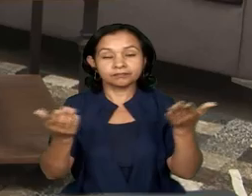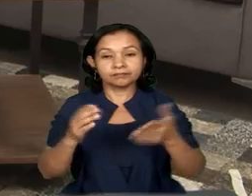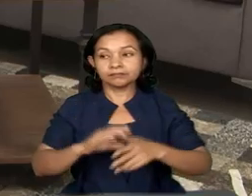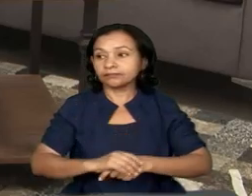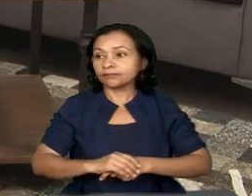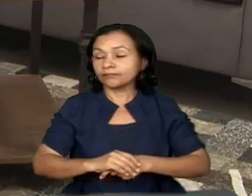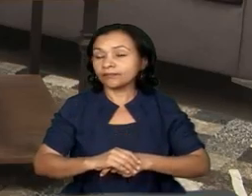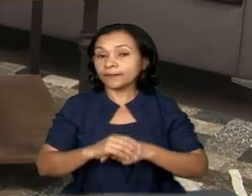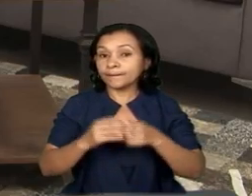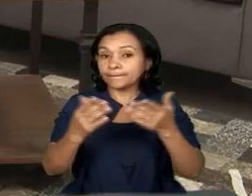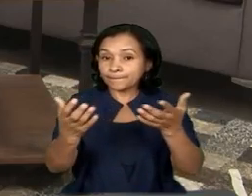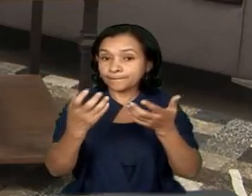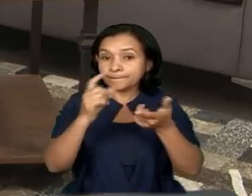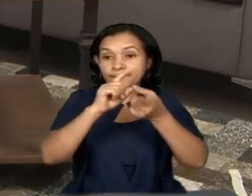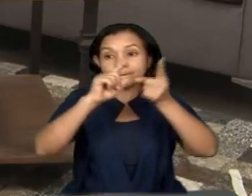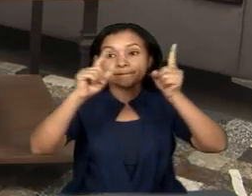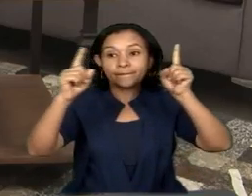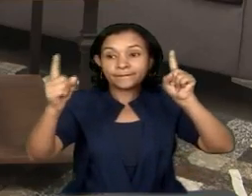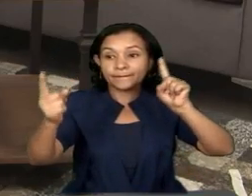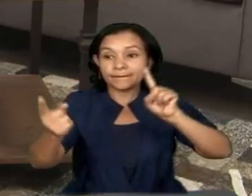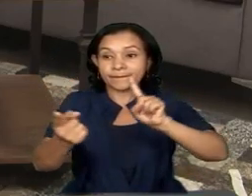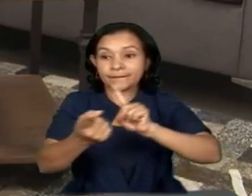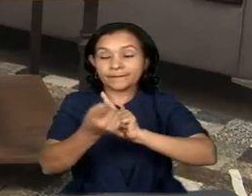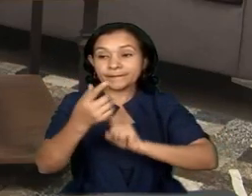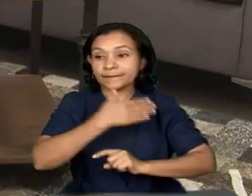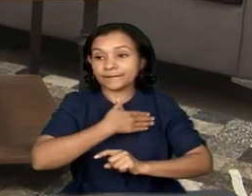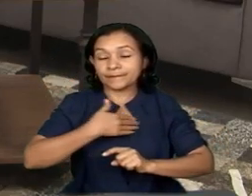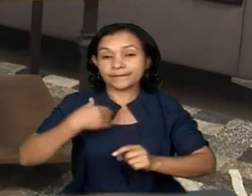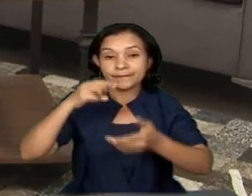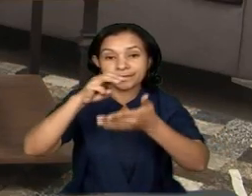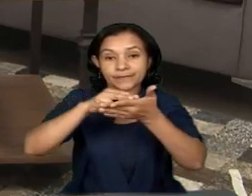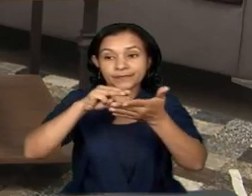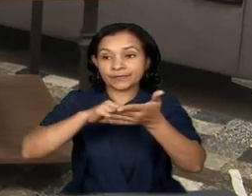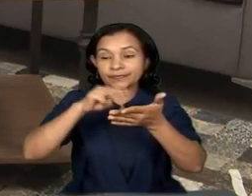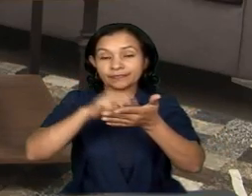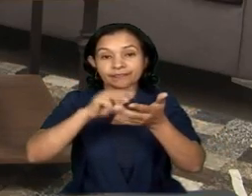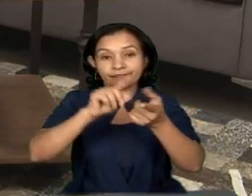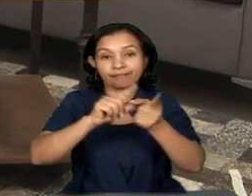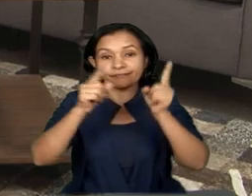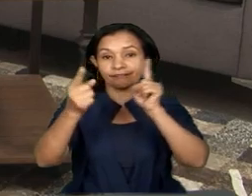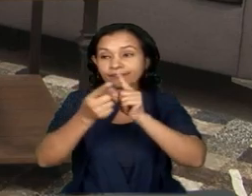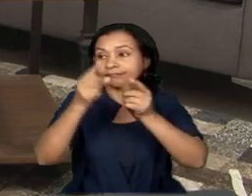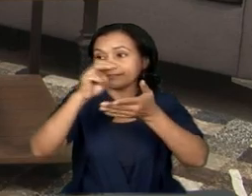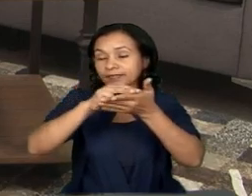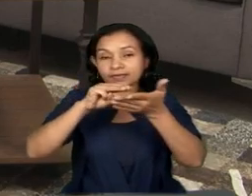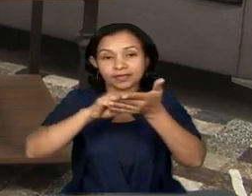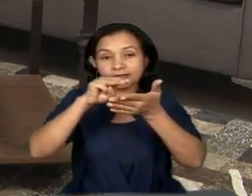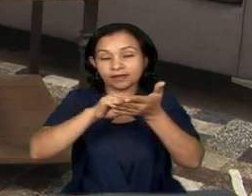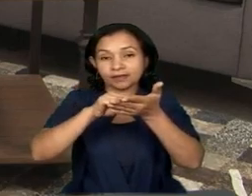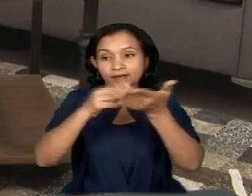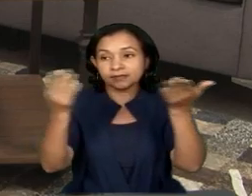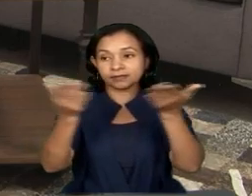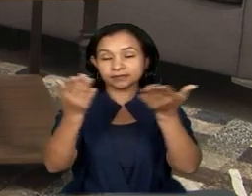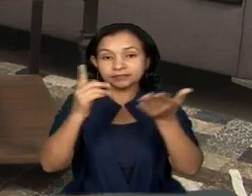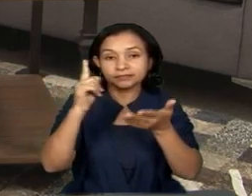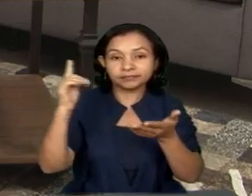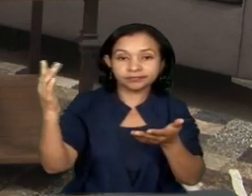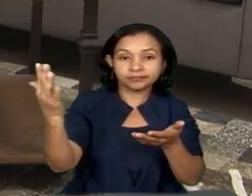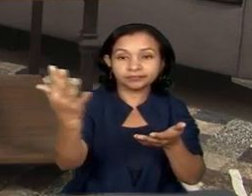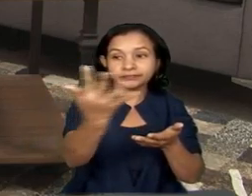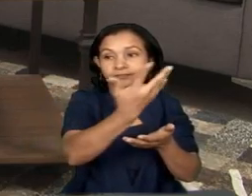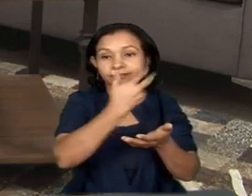si nosotros modificamos y mejoramos la matemática, está dando un gran salto, porque no es la matemática como asignatura, es todo lo que